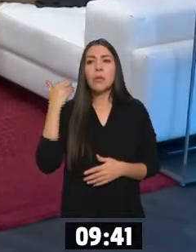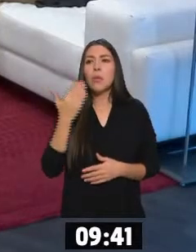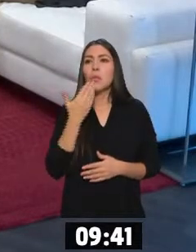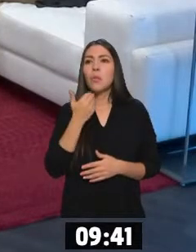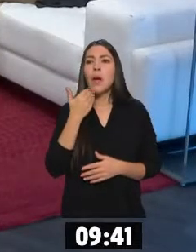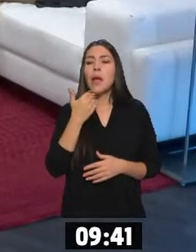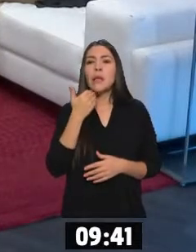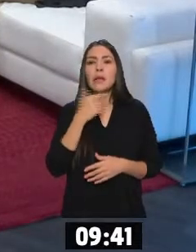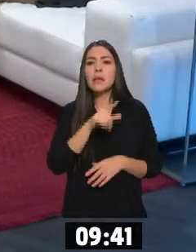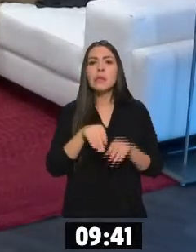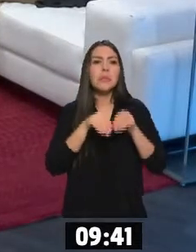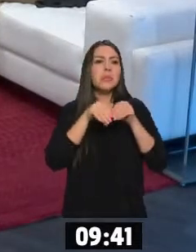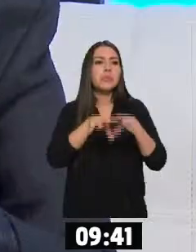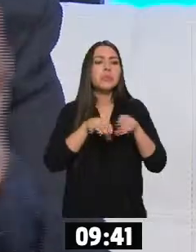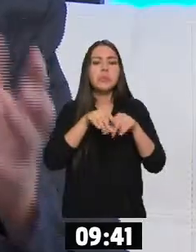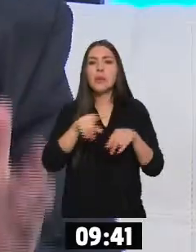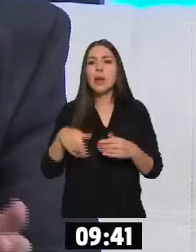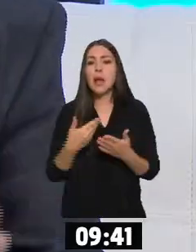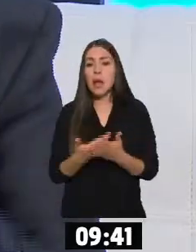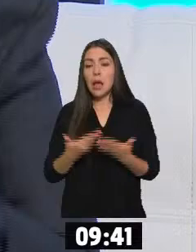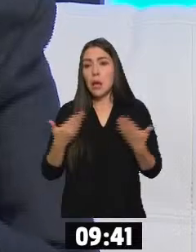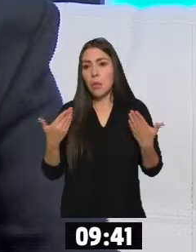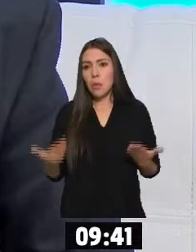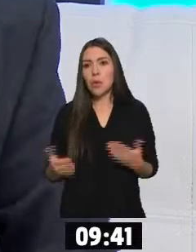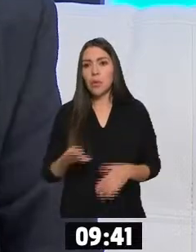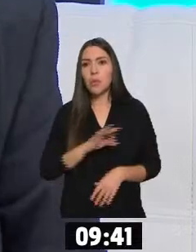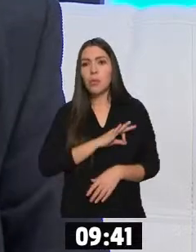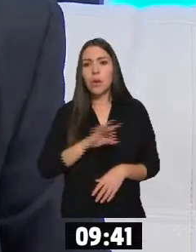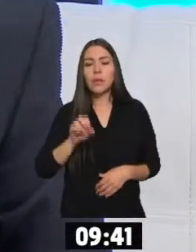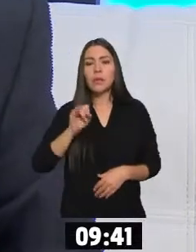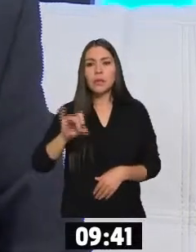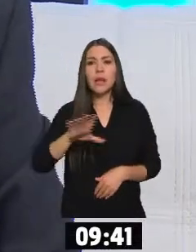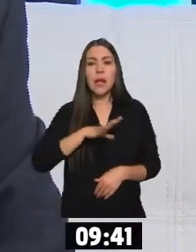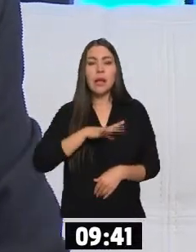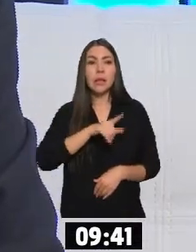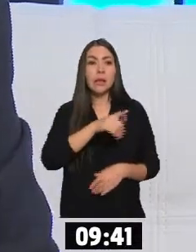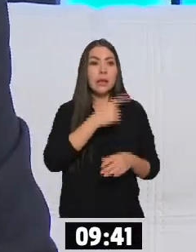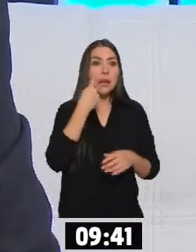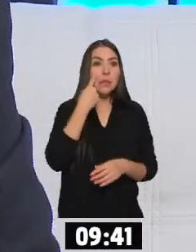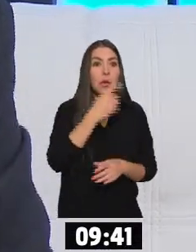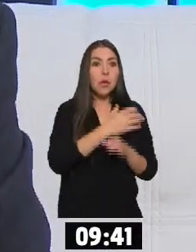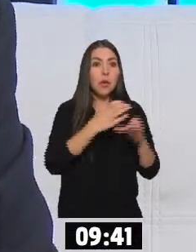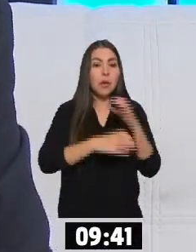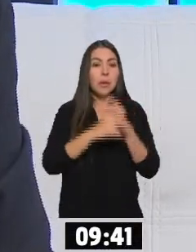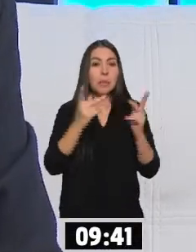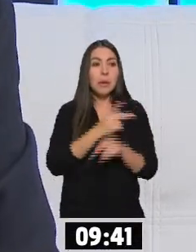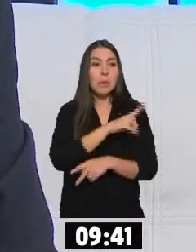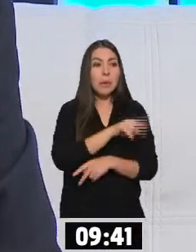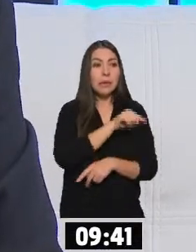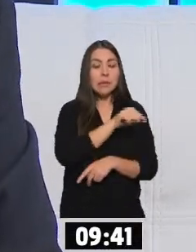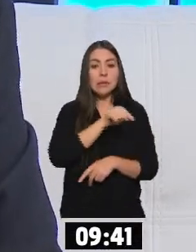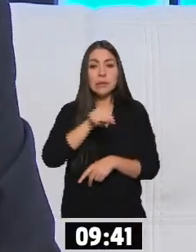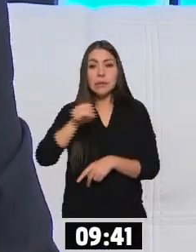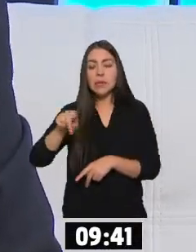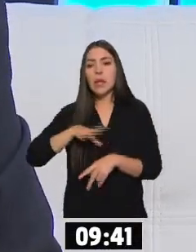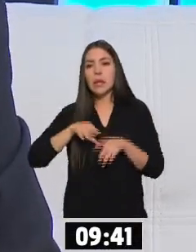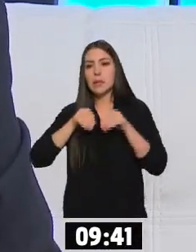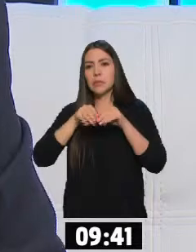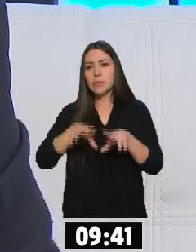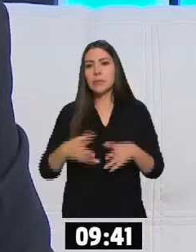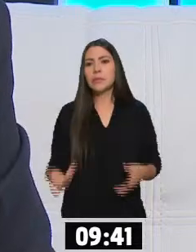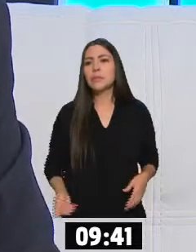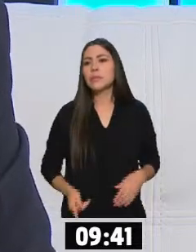ninguna repercusión. Hoy en día, mal que bien, hay repercusión ante estas realidades, ¿no? Y aunque